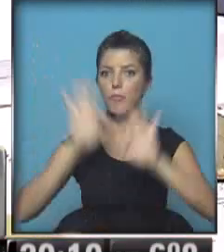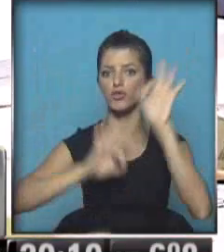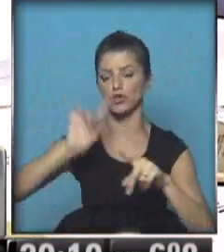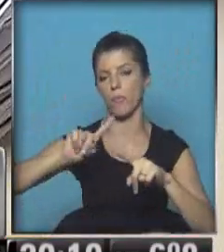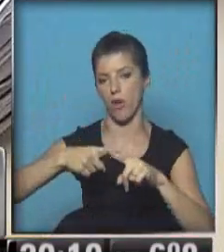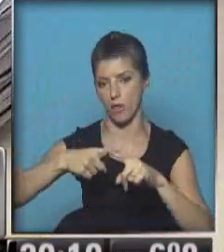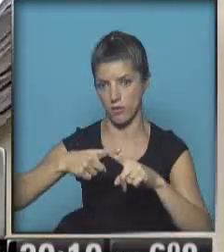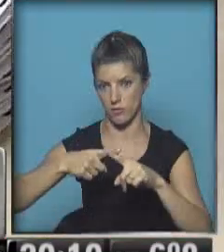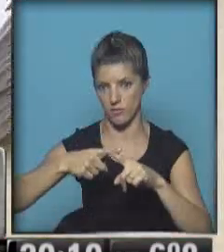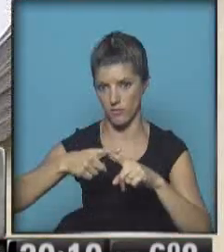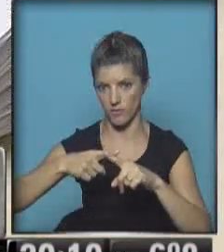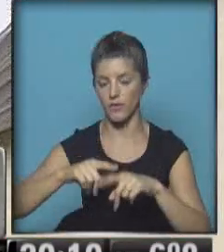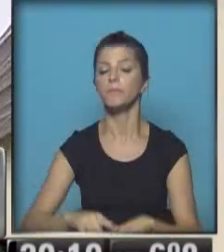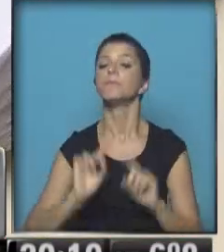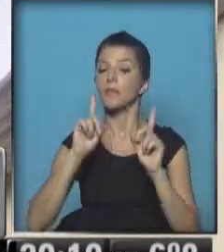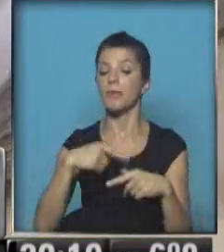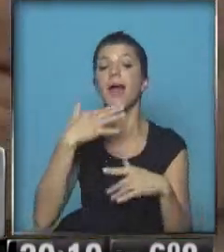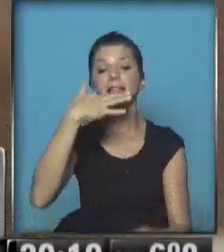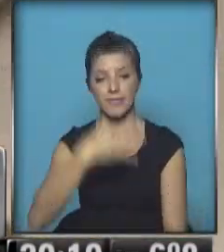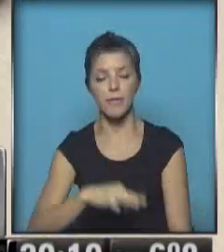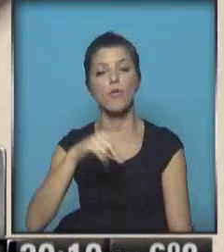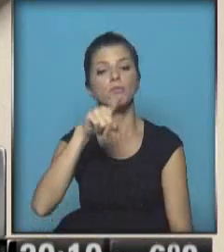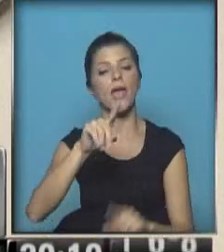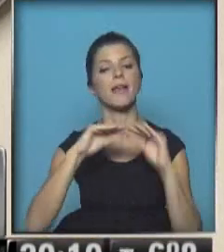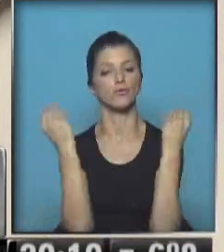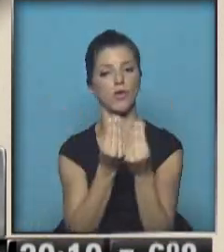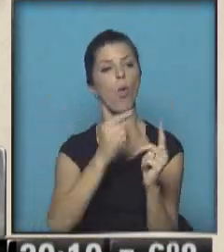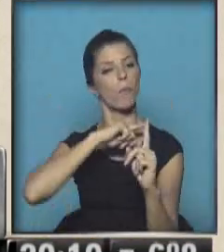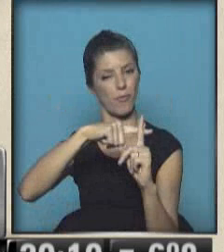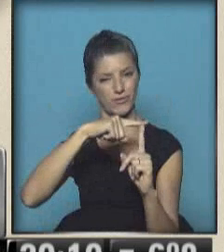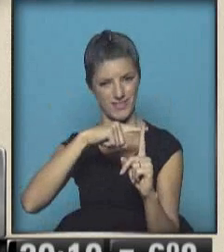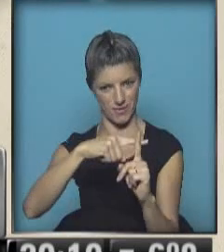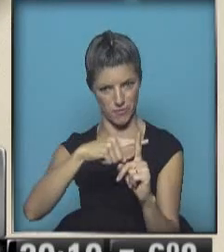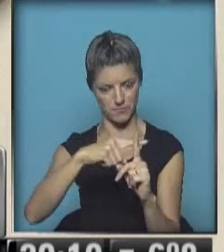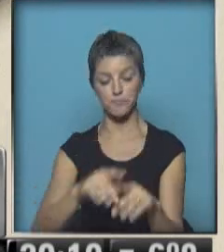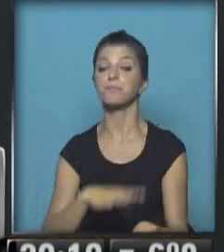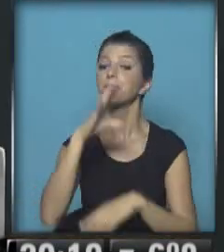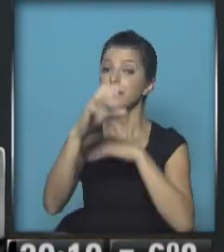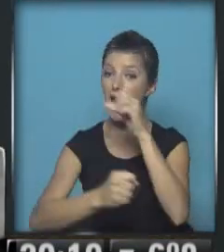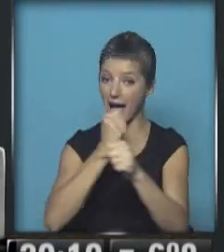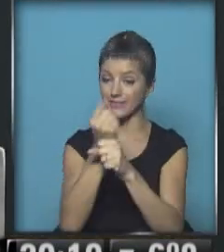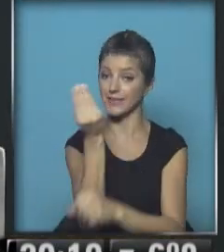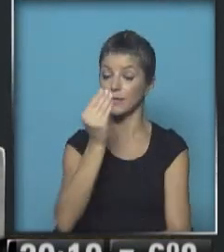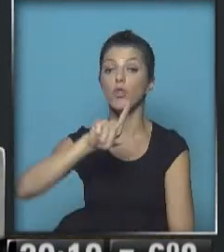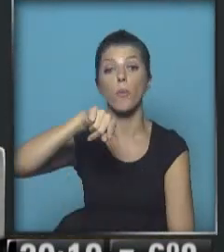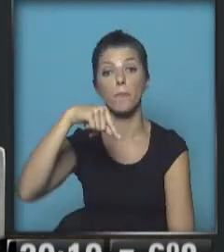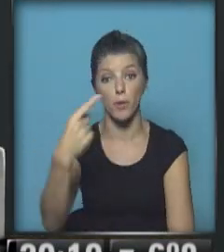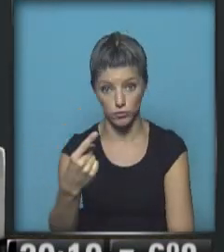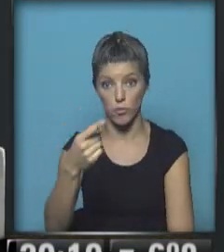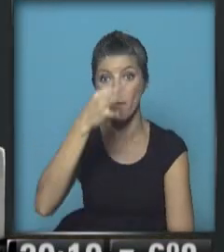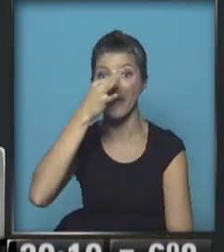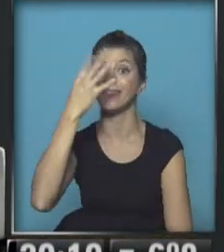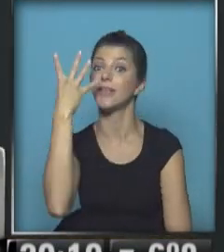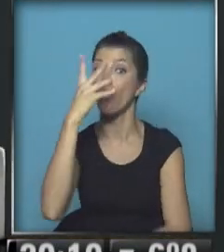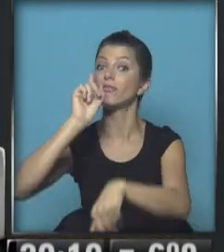general y entendemos que los resultados tienen que ser positivos hasta el sábado que vence los plazos sábados 24 horas